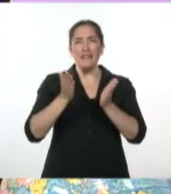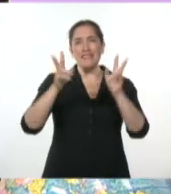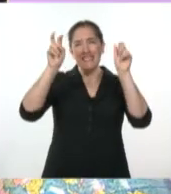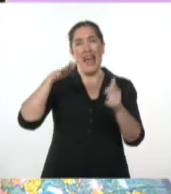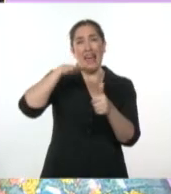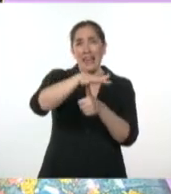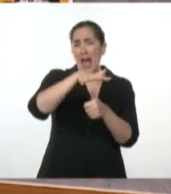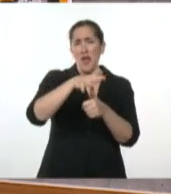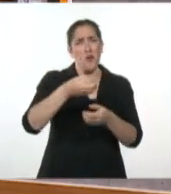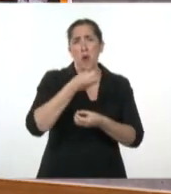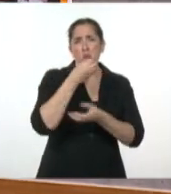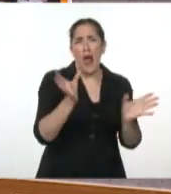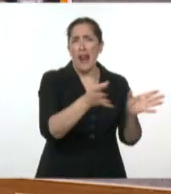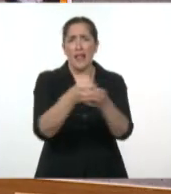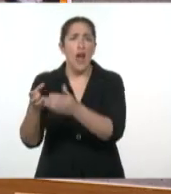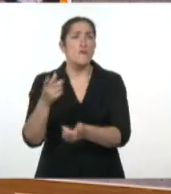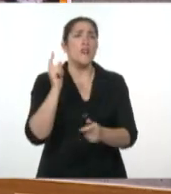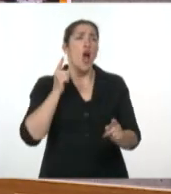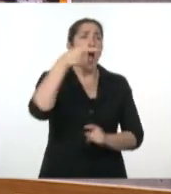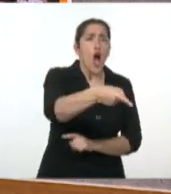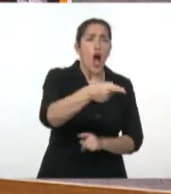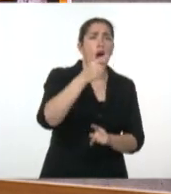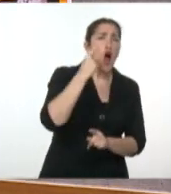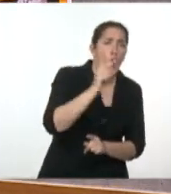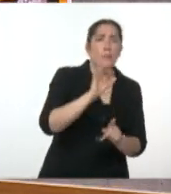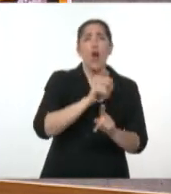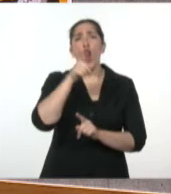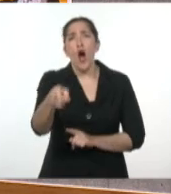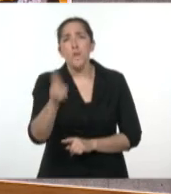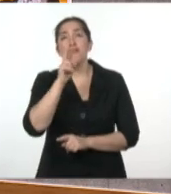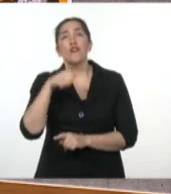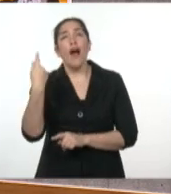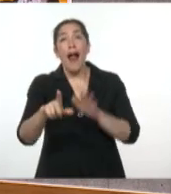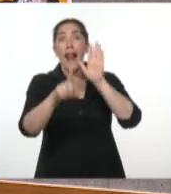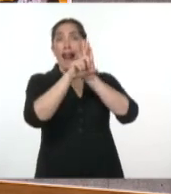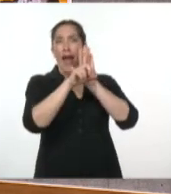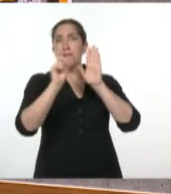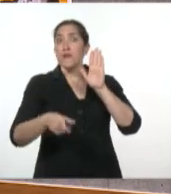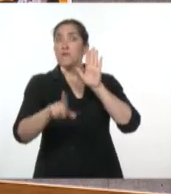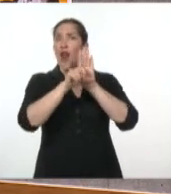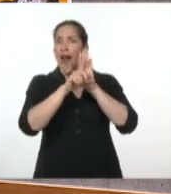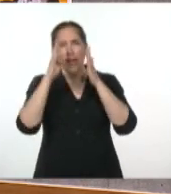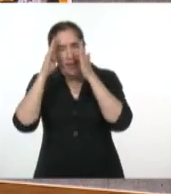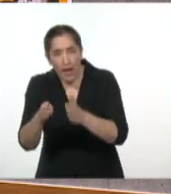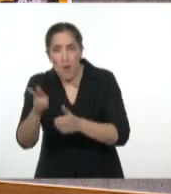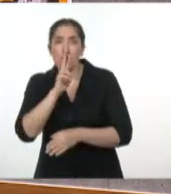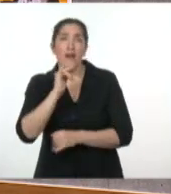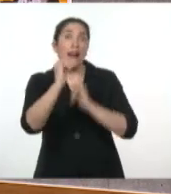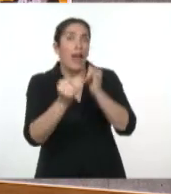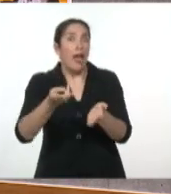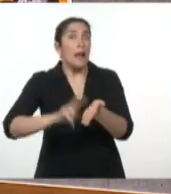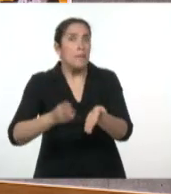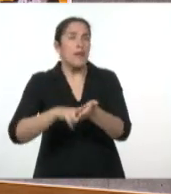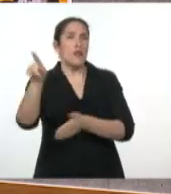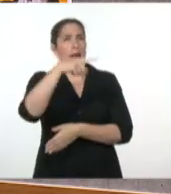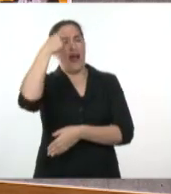en cualquier grupo? Puede ser hacia el hombre, hacia las disidencias sexuales, pero estamos hablando en torno a la ley que trajimos, ¿no? Lo repito para que quede claro. Bueno, la